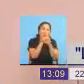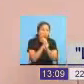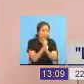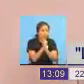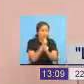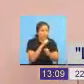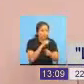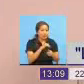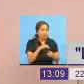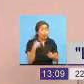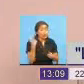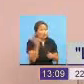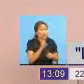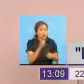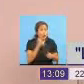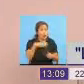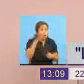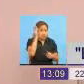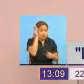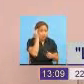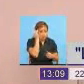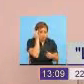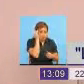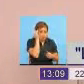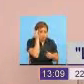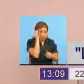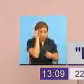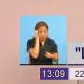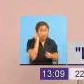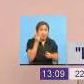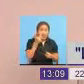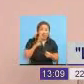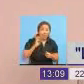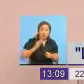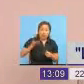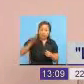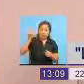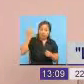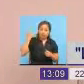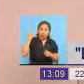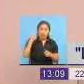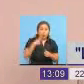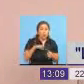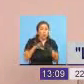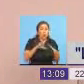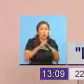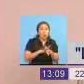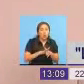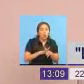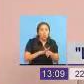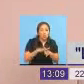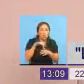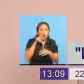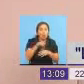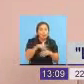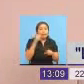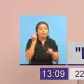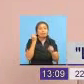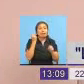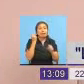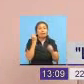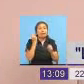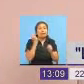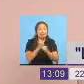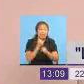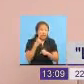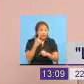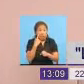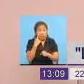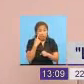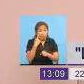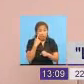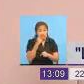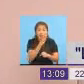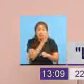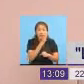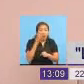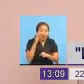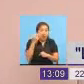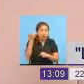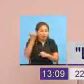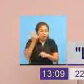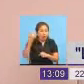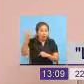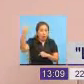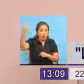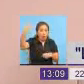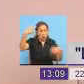nosotros recordamos que hace algunos años justamente en la gestión del arquitecto jorge habían puesto unas luces